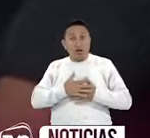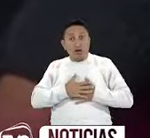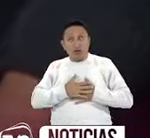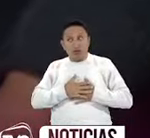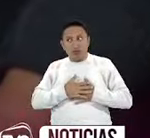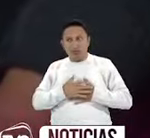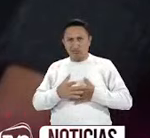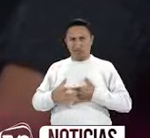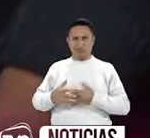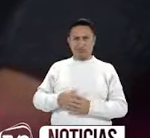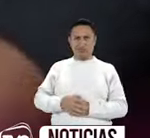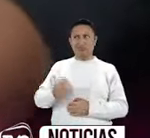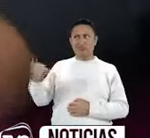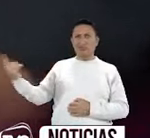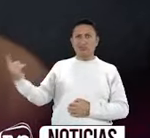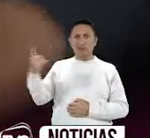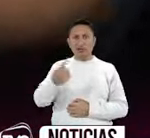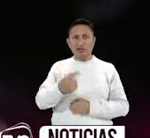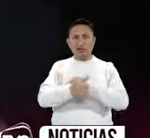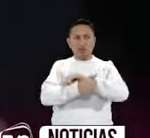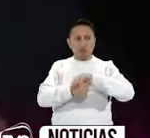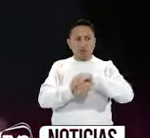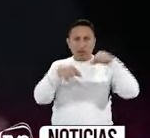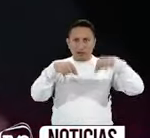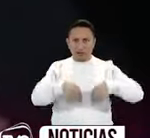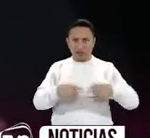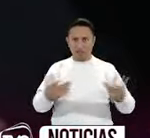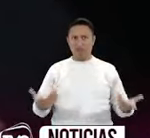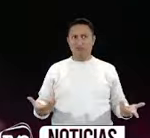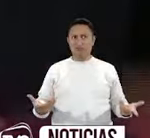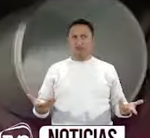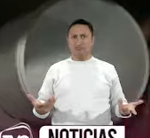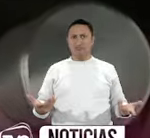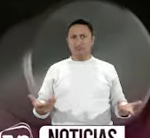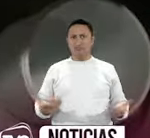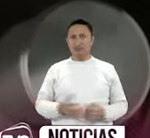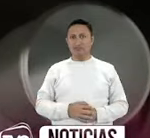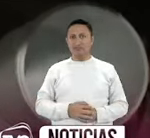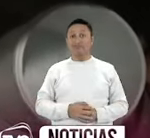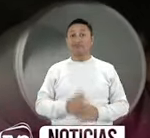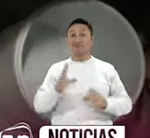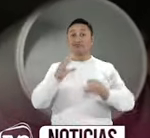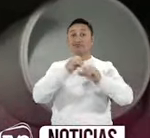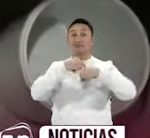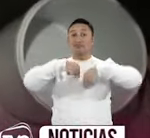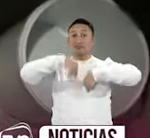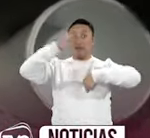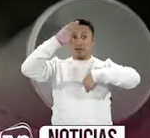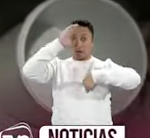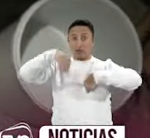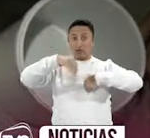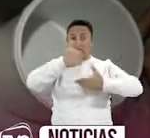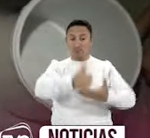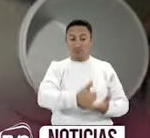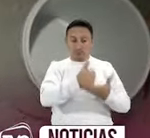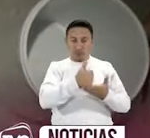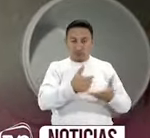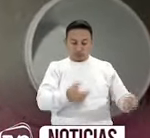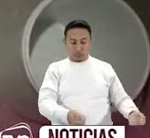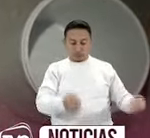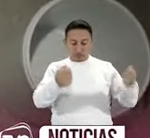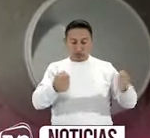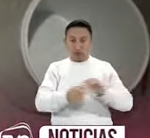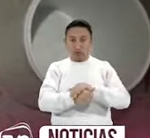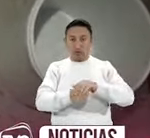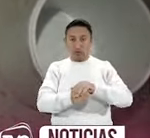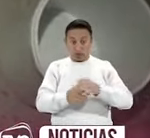él haya traído esa tortuga y la haya puesto ahí. En horas de la noche, la policía arrancó con su rescate. La tortuga, que no era pequeña, se